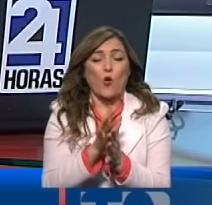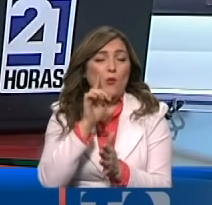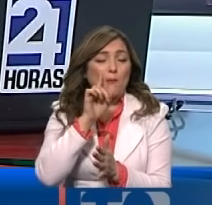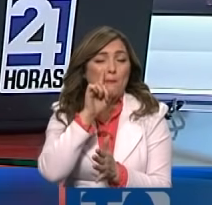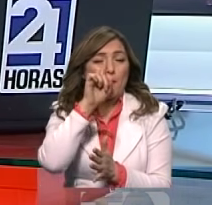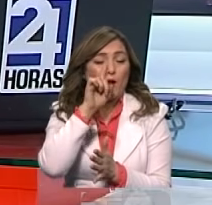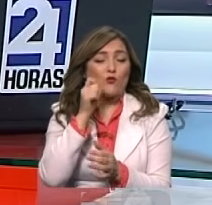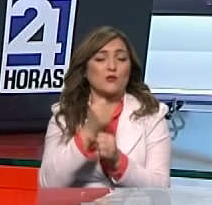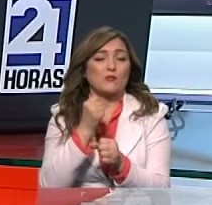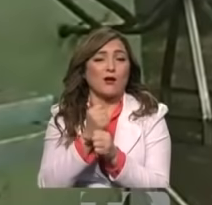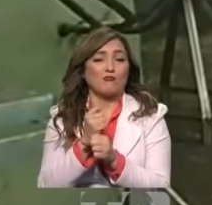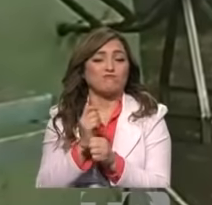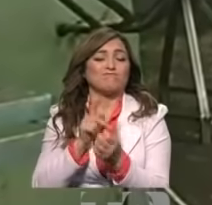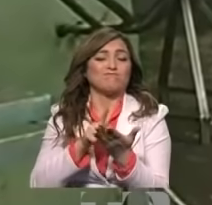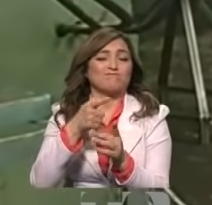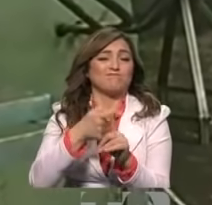adecuado.